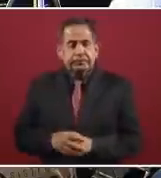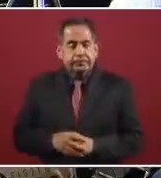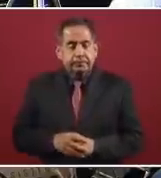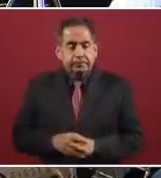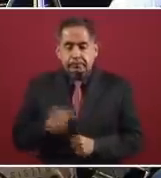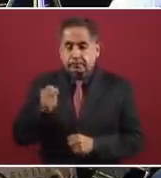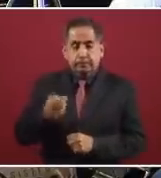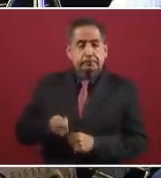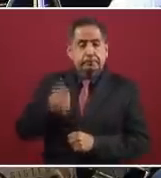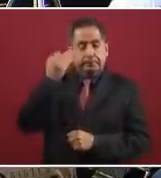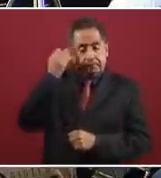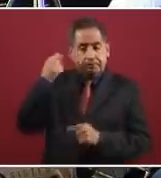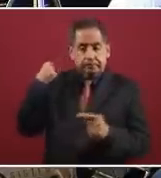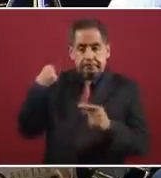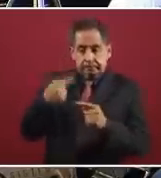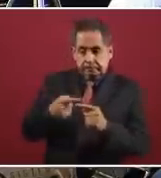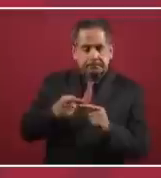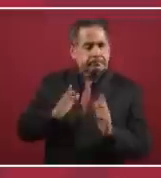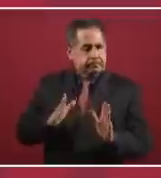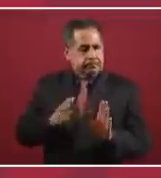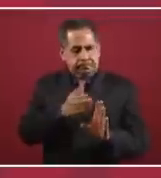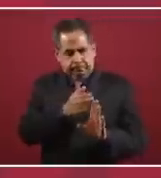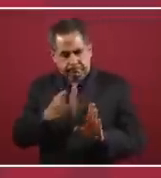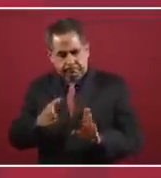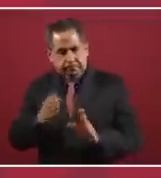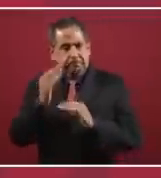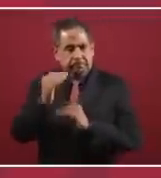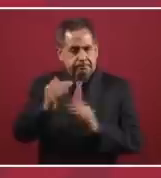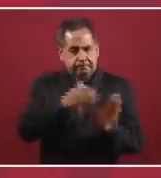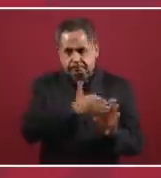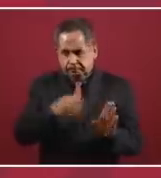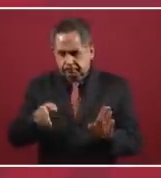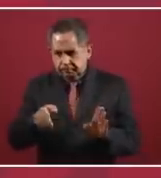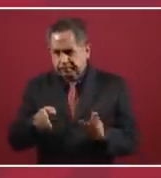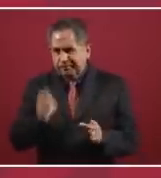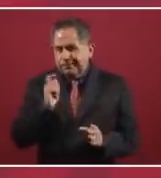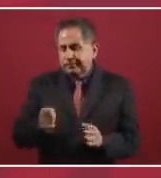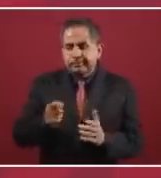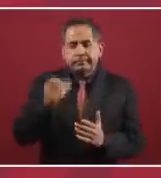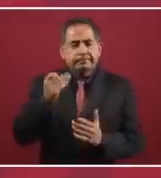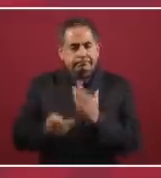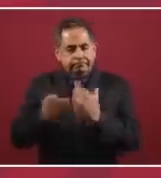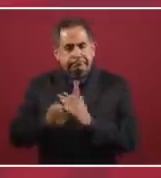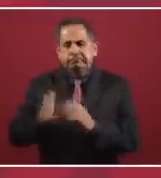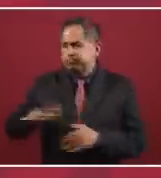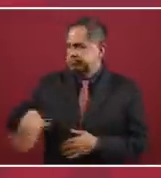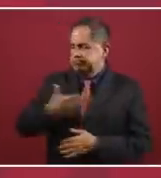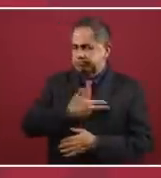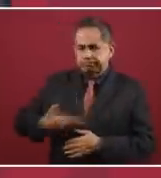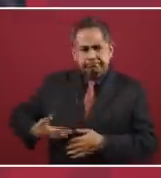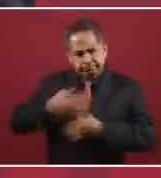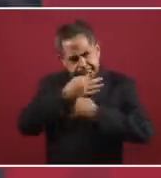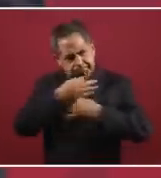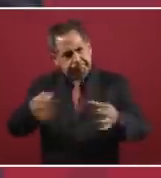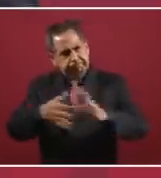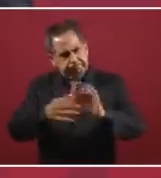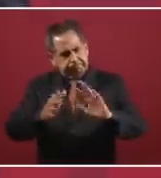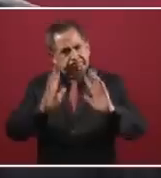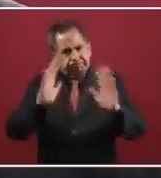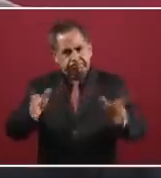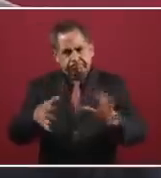primera etapa, estamos pasando una primera etapa, y lo que nos está faltando, ya lo anunció el presidente, ya lo comentó ahorita de